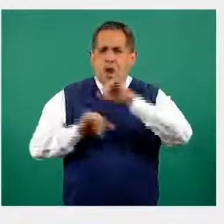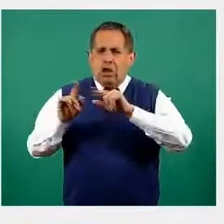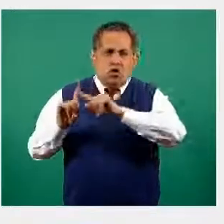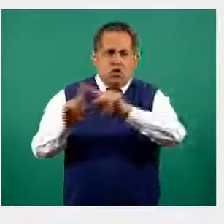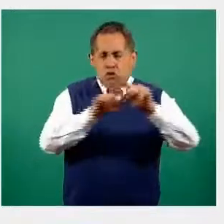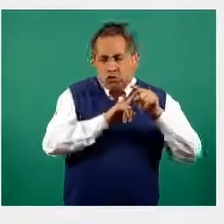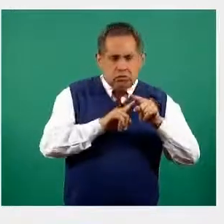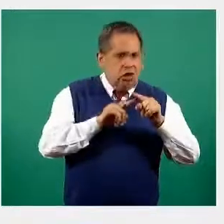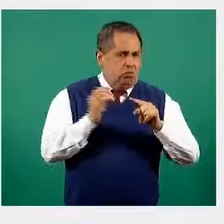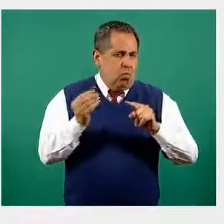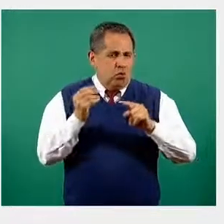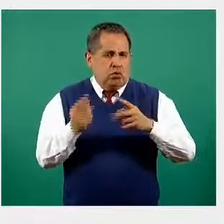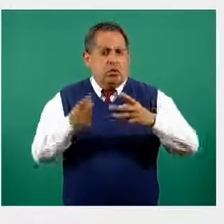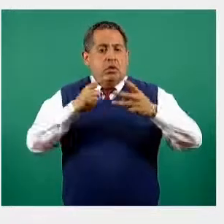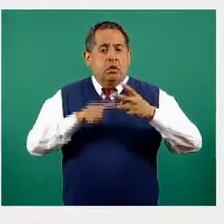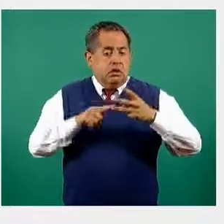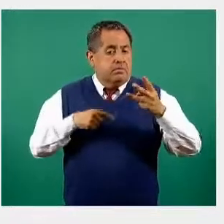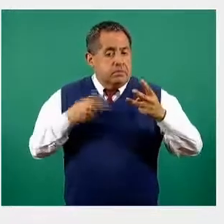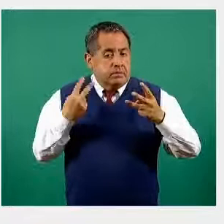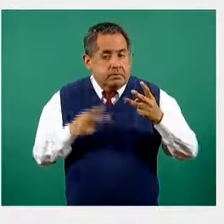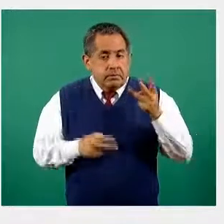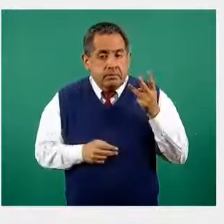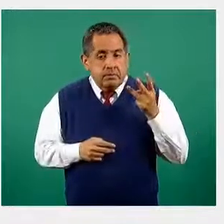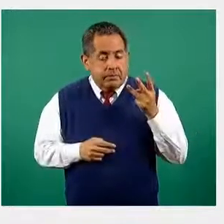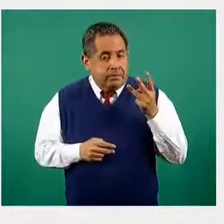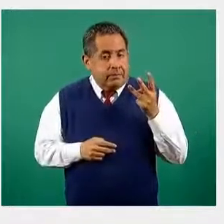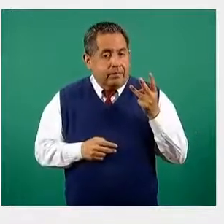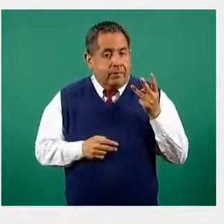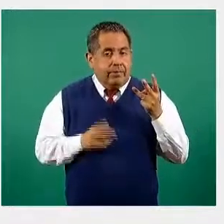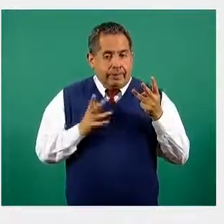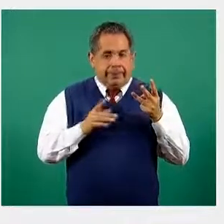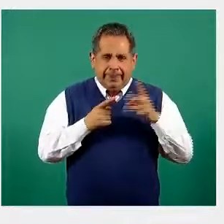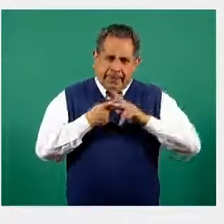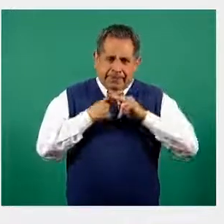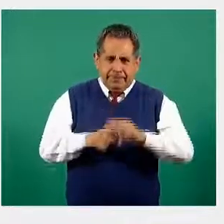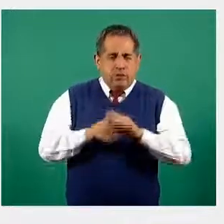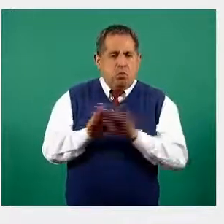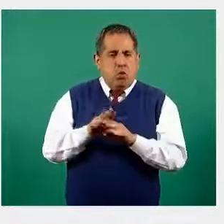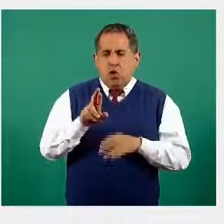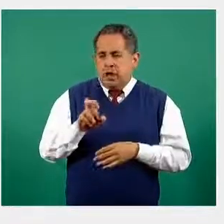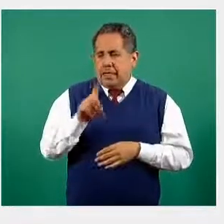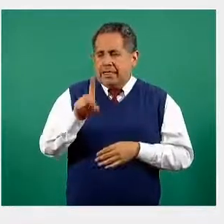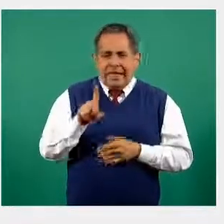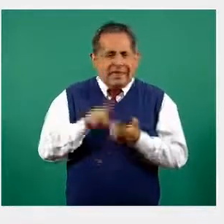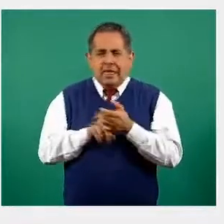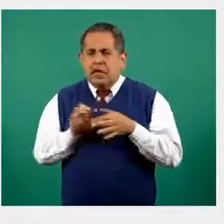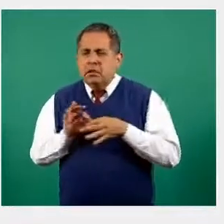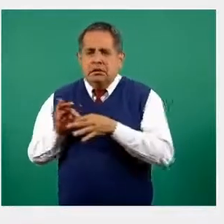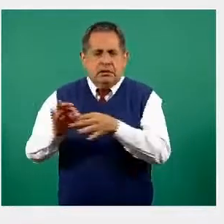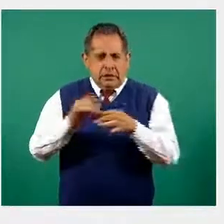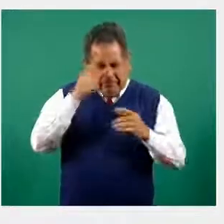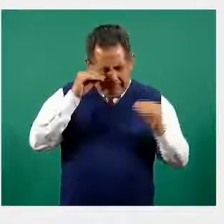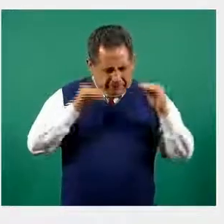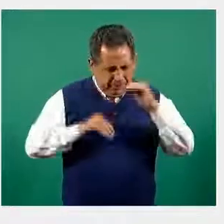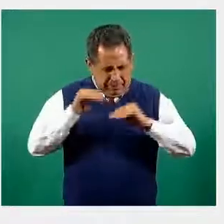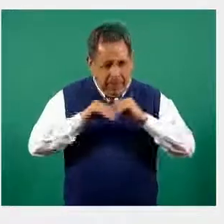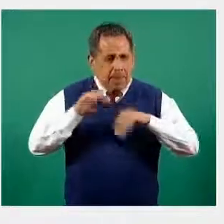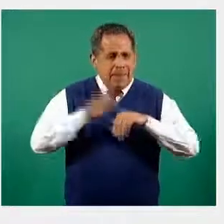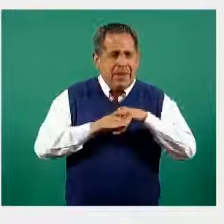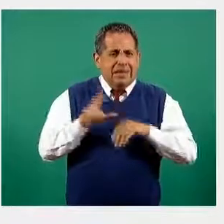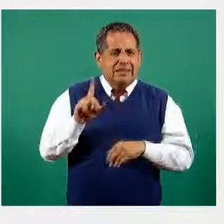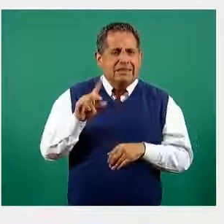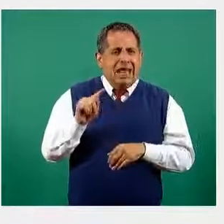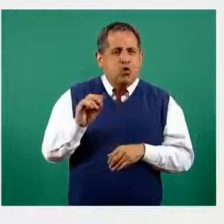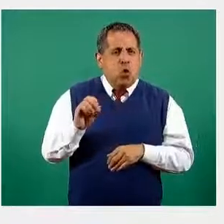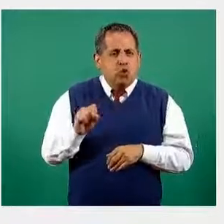secuencia genómica. Y bueno, quiero comentarles que nosotros estamos tratando ya de empezar a hacer una red de secuencia genómica para incrementar nuestro volumen de datos y